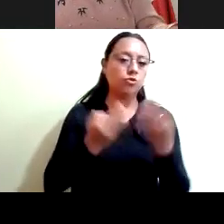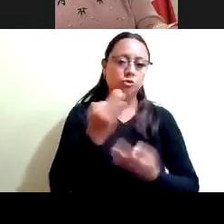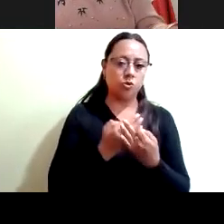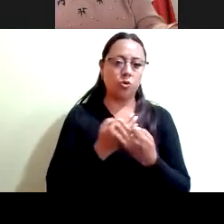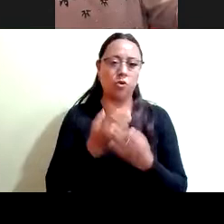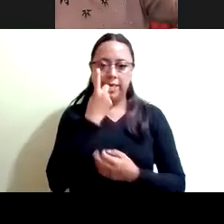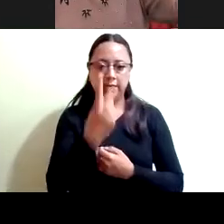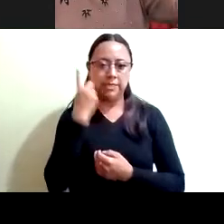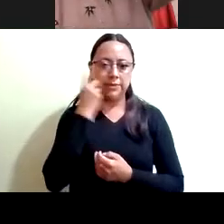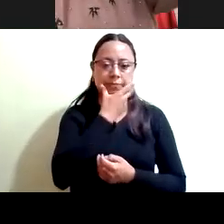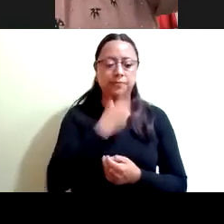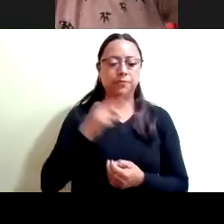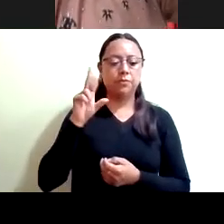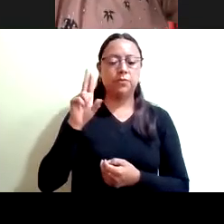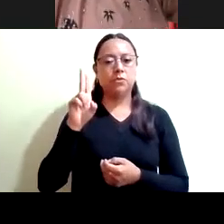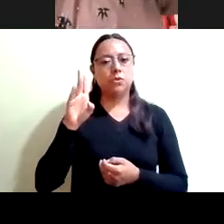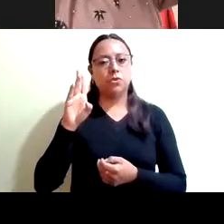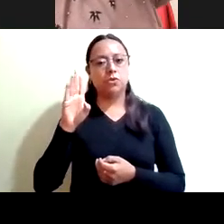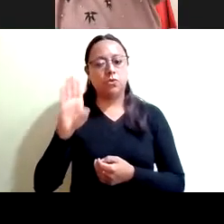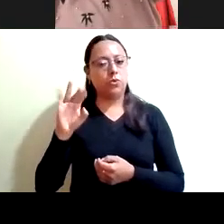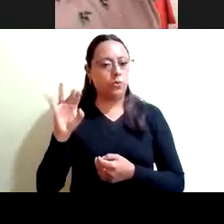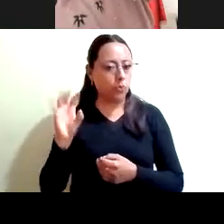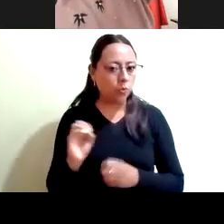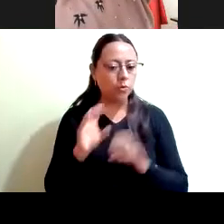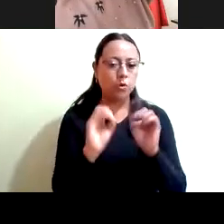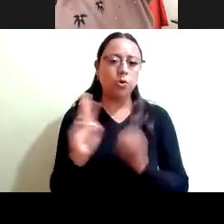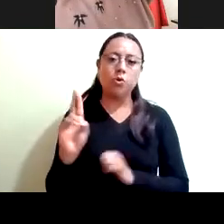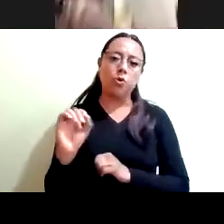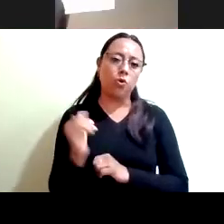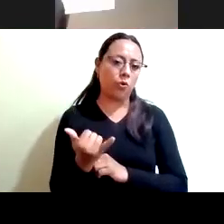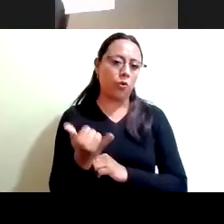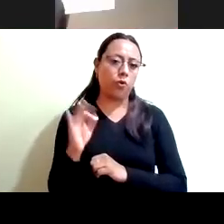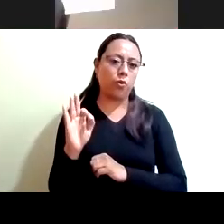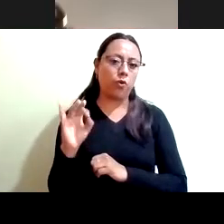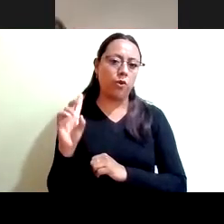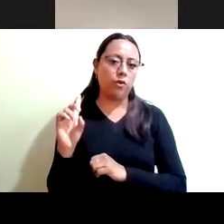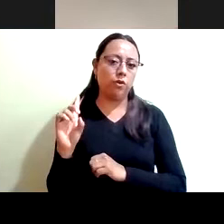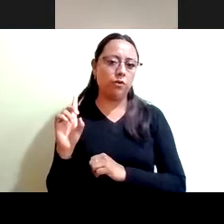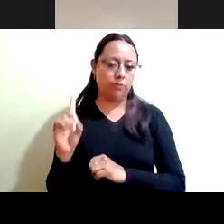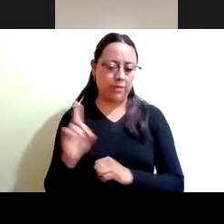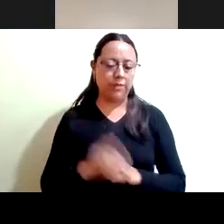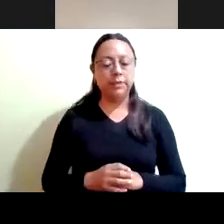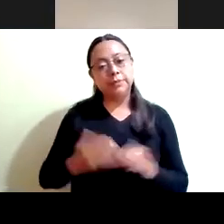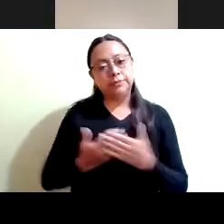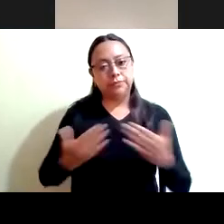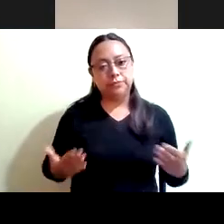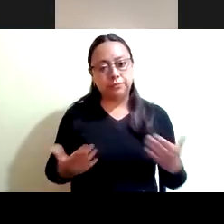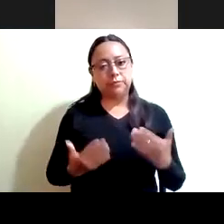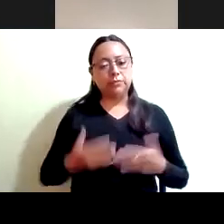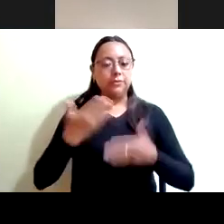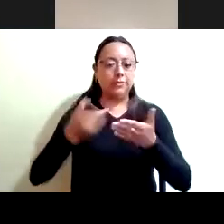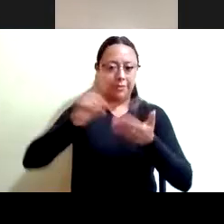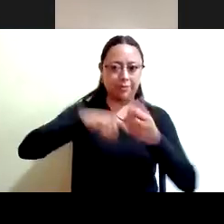el diputado Roifit, por supuesto ampliar el tema de comparecencias, pero después de la discusión interna llegamos a esta conclusión